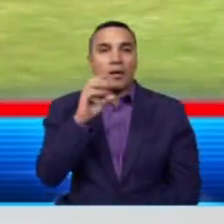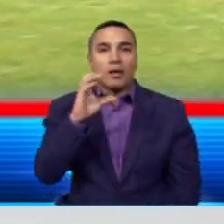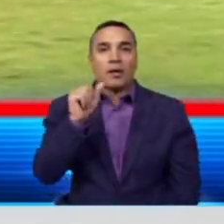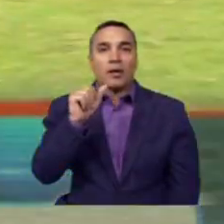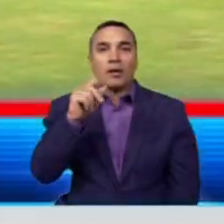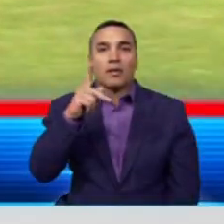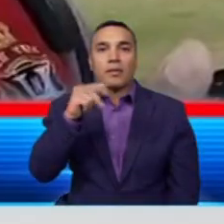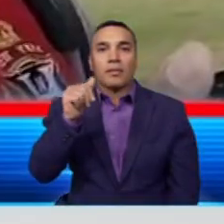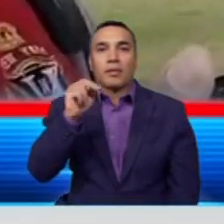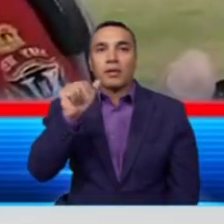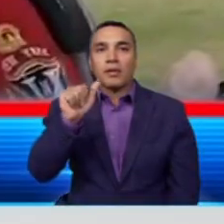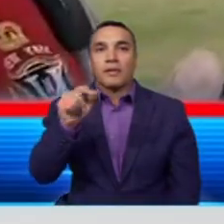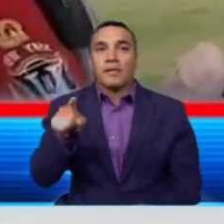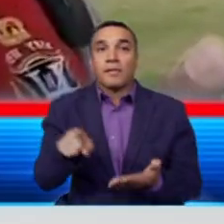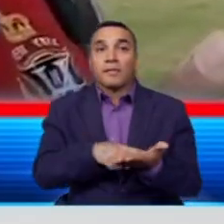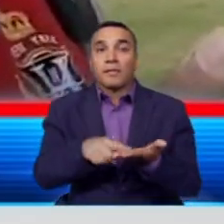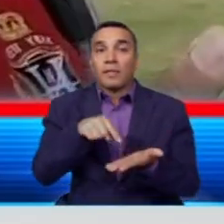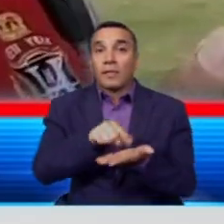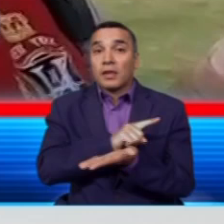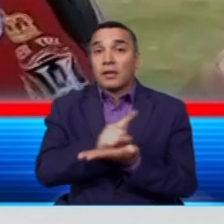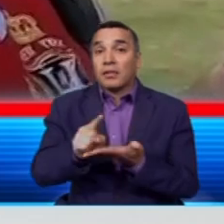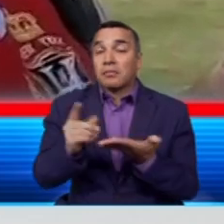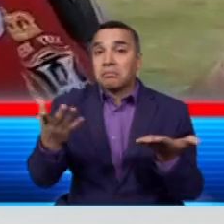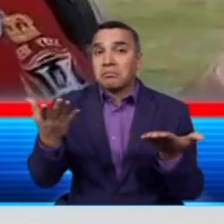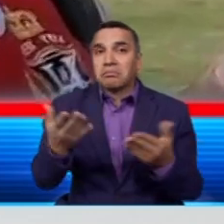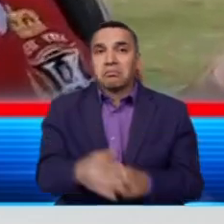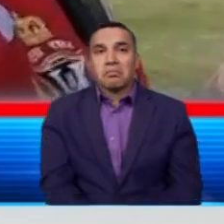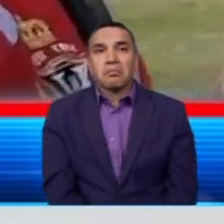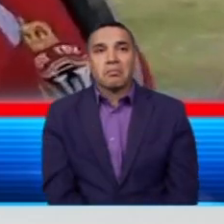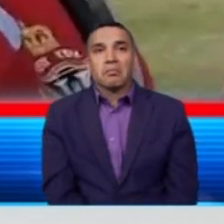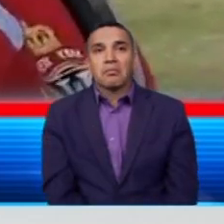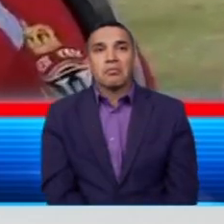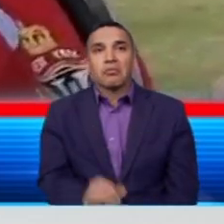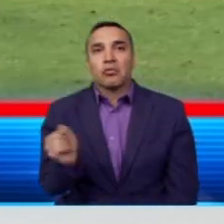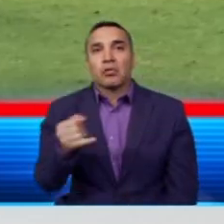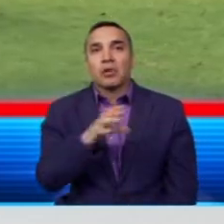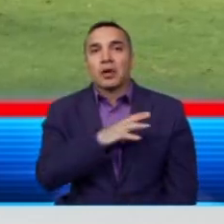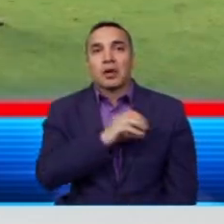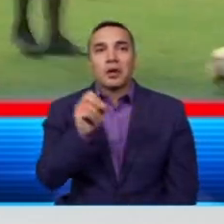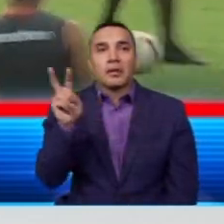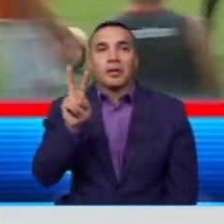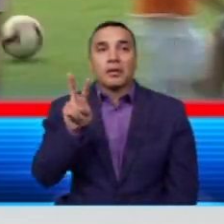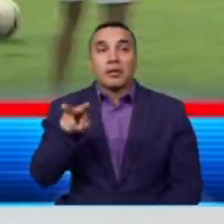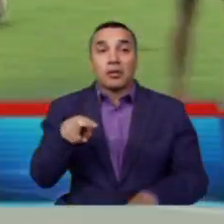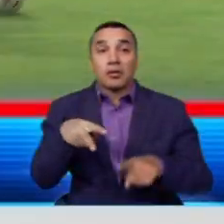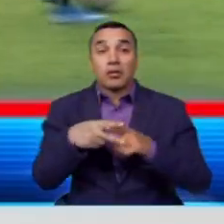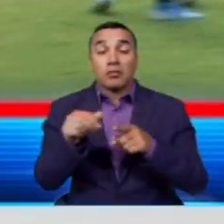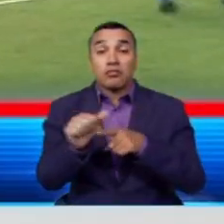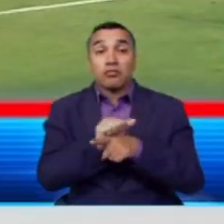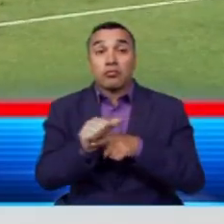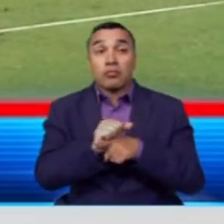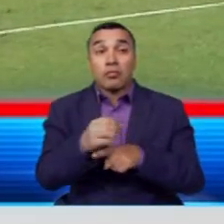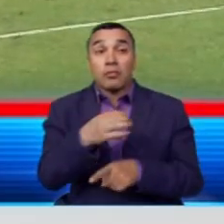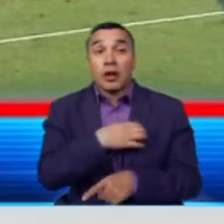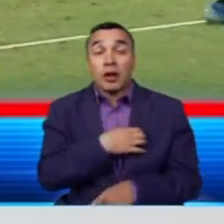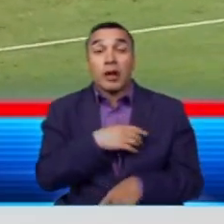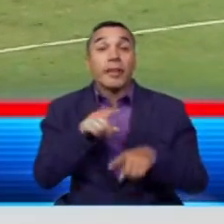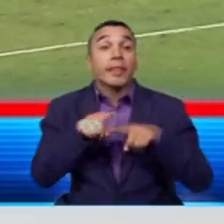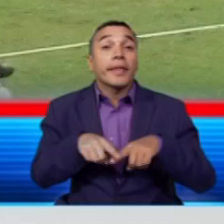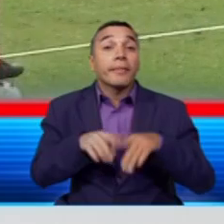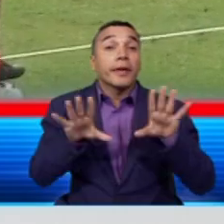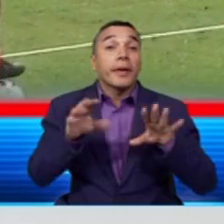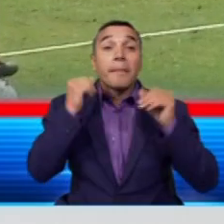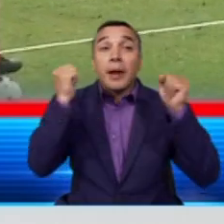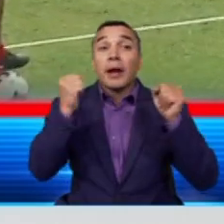Campana. Quedamos en reunirnos esta semana, seguramente puede ser entre jueves y viernes. El inicio de la pretemporada amarilla dependerá